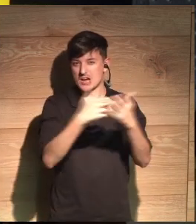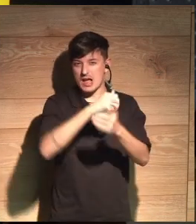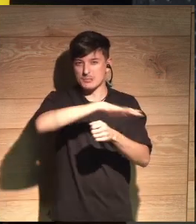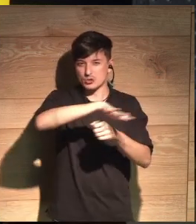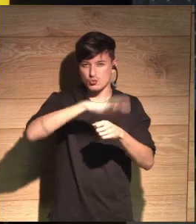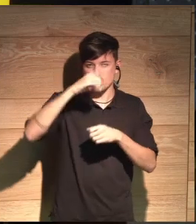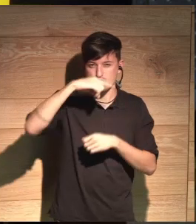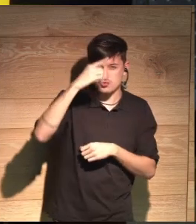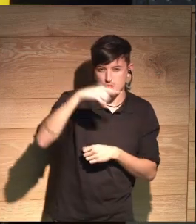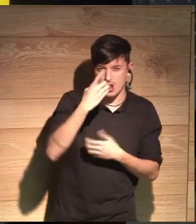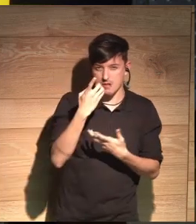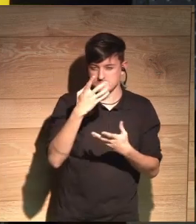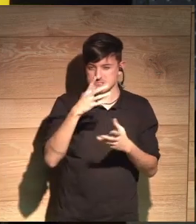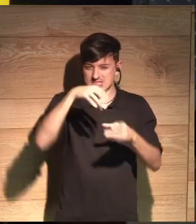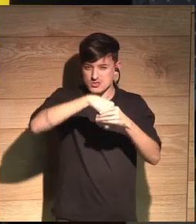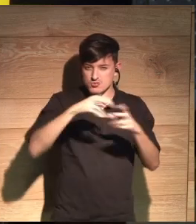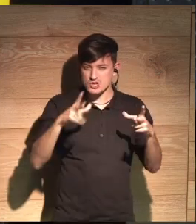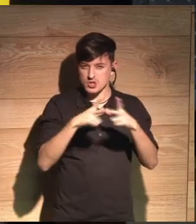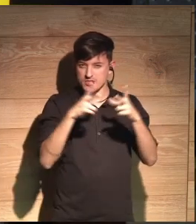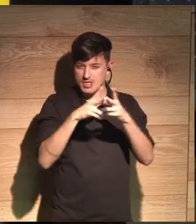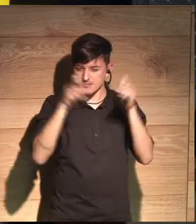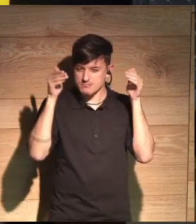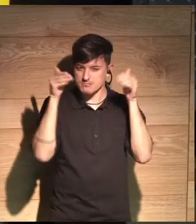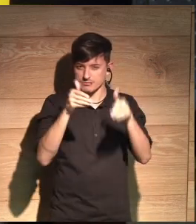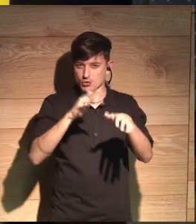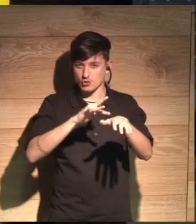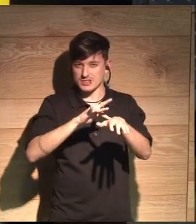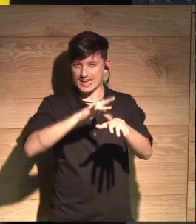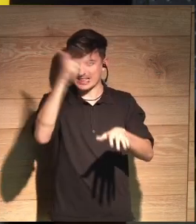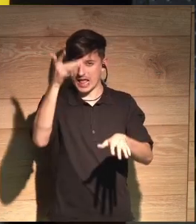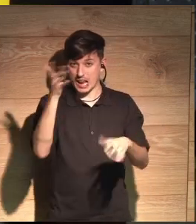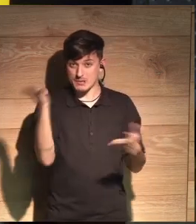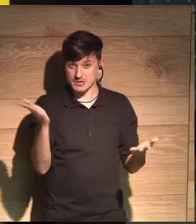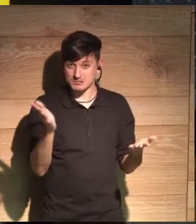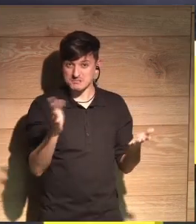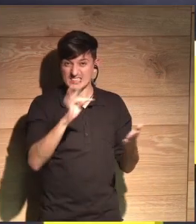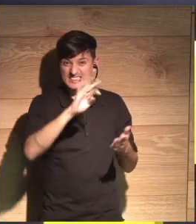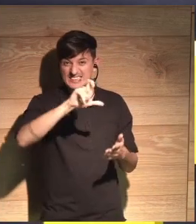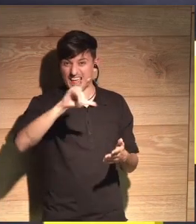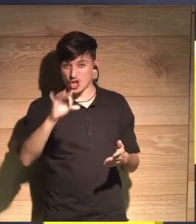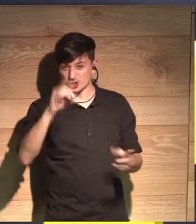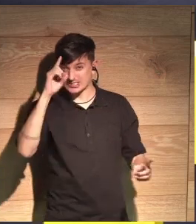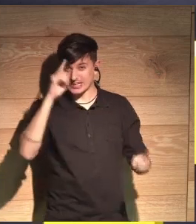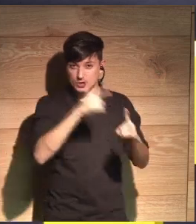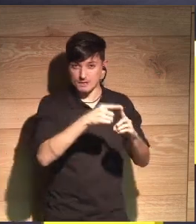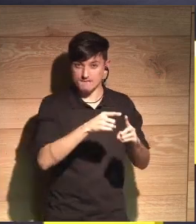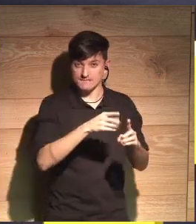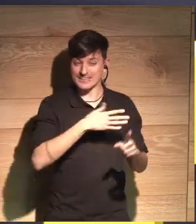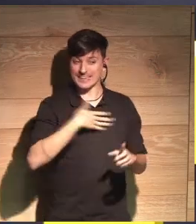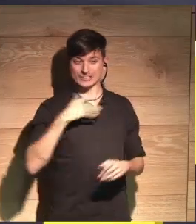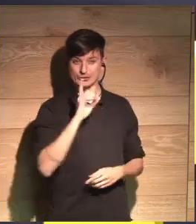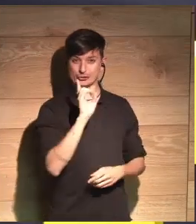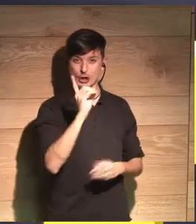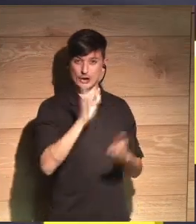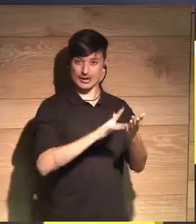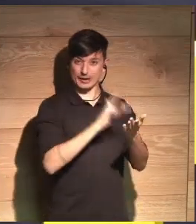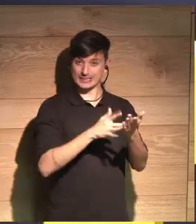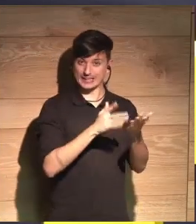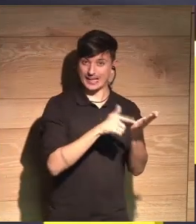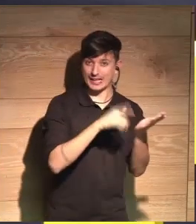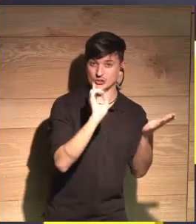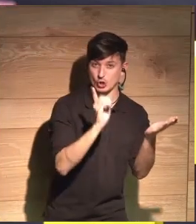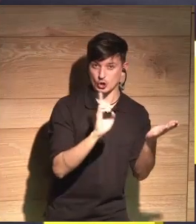sociedad básicamente digital pero te los no se queda ahí no quiere quedarse en ser solo una revista ya